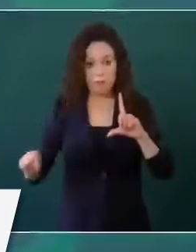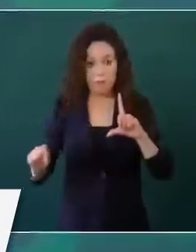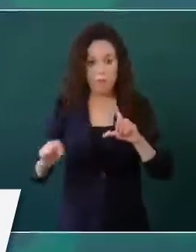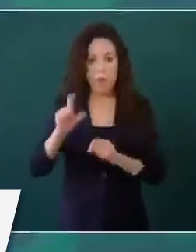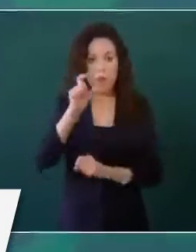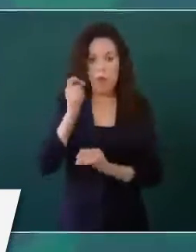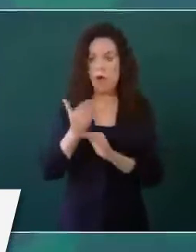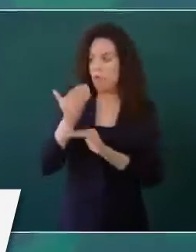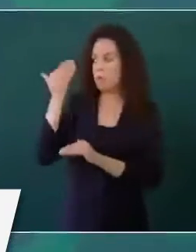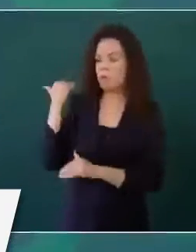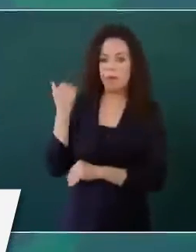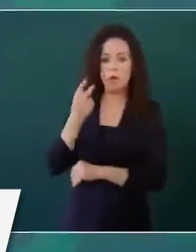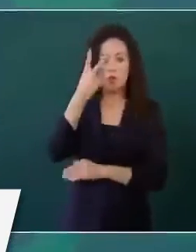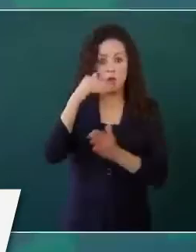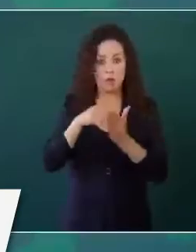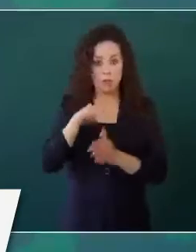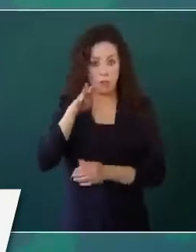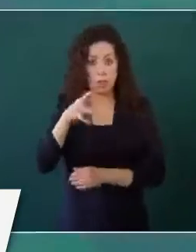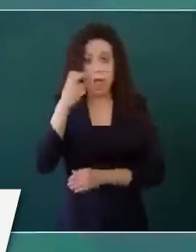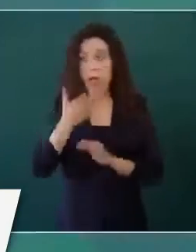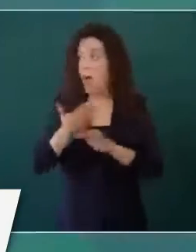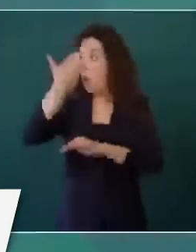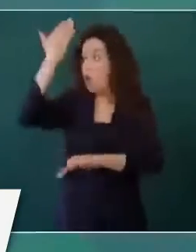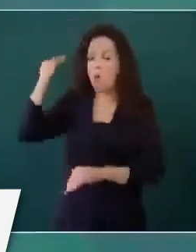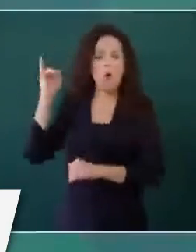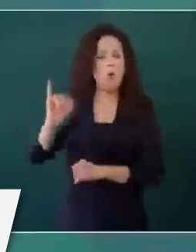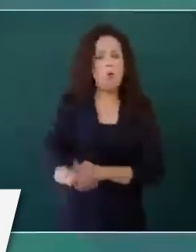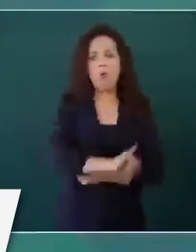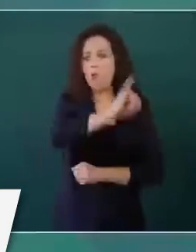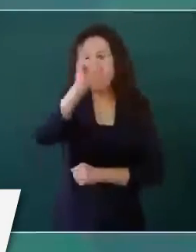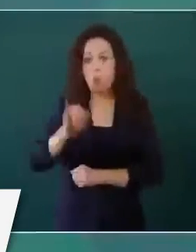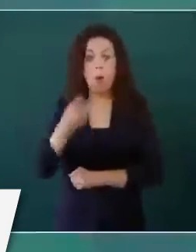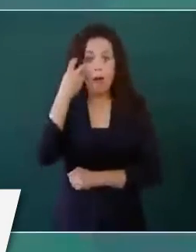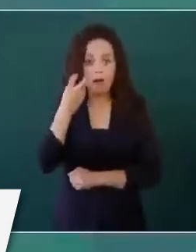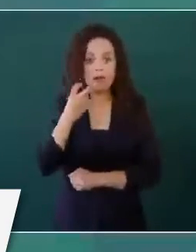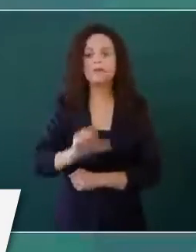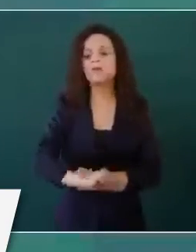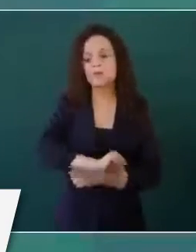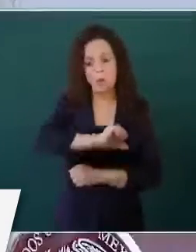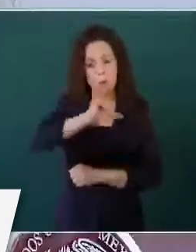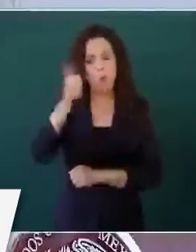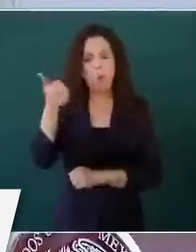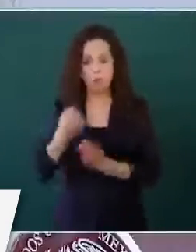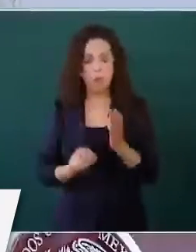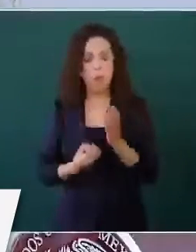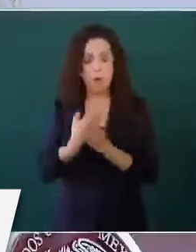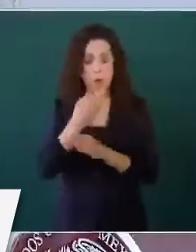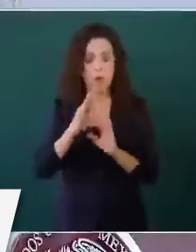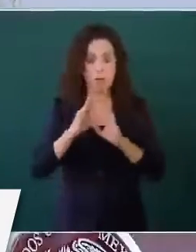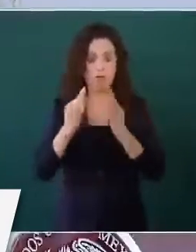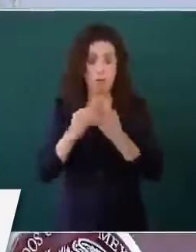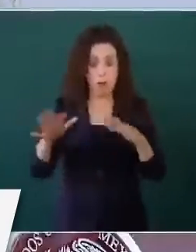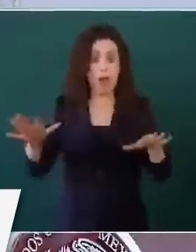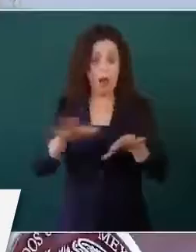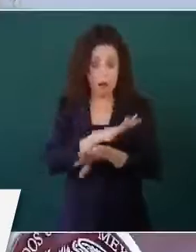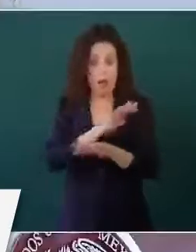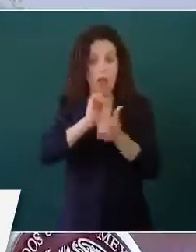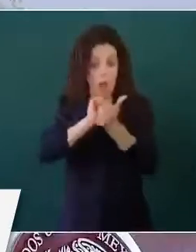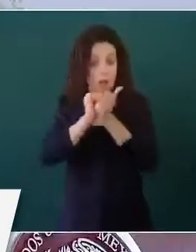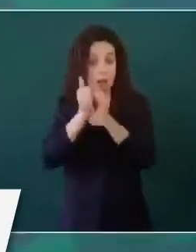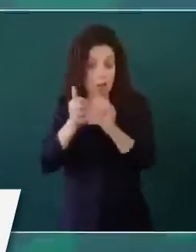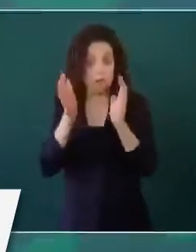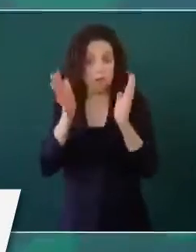Nunca se había hecho eso. Ese es otro cambio. En 30 años no se había aumentado el salario